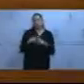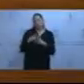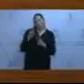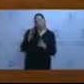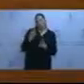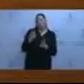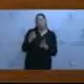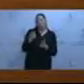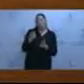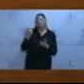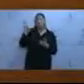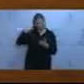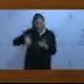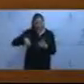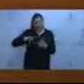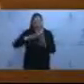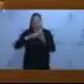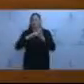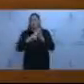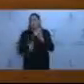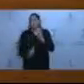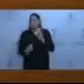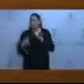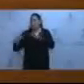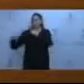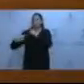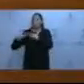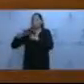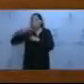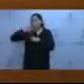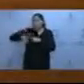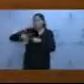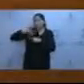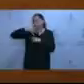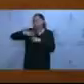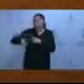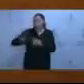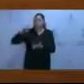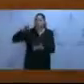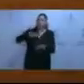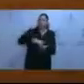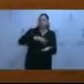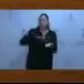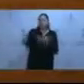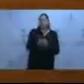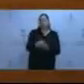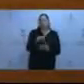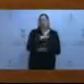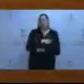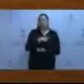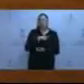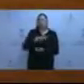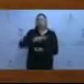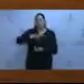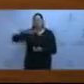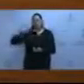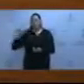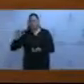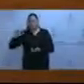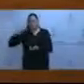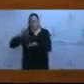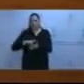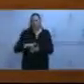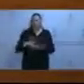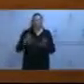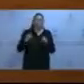Como sabe, esta modificación es consecuencia de varias denuncias planteadas ante los servicios de la Comisión Europea en las que se alegaba una